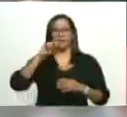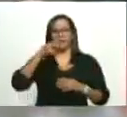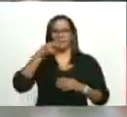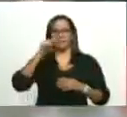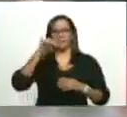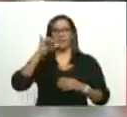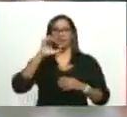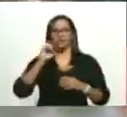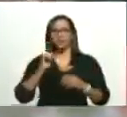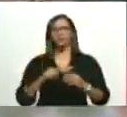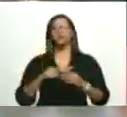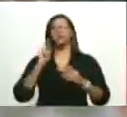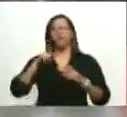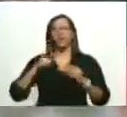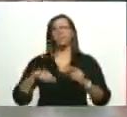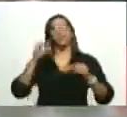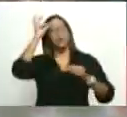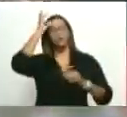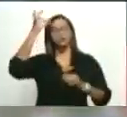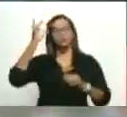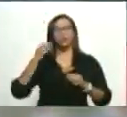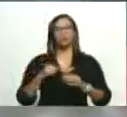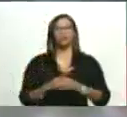Fernando Benavad.